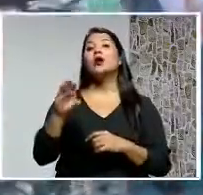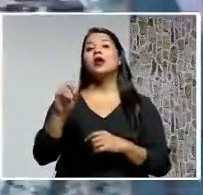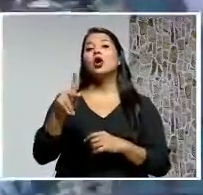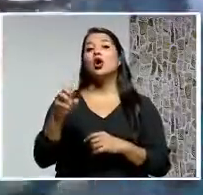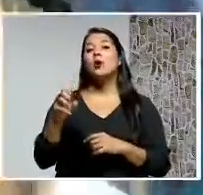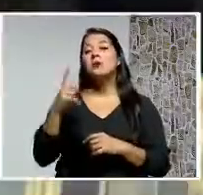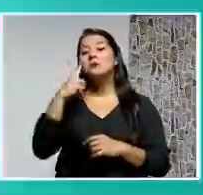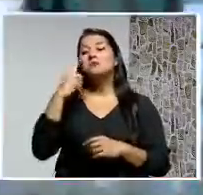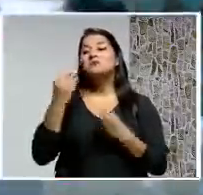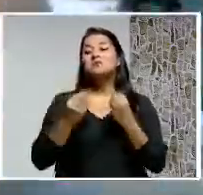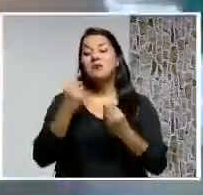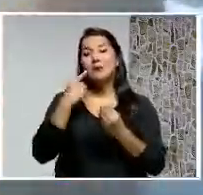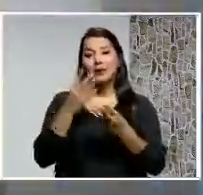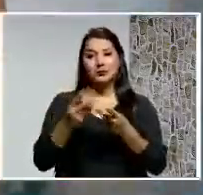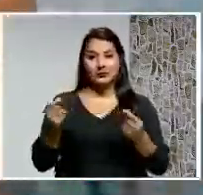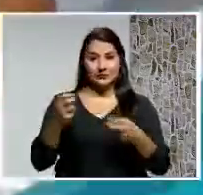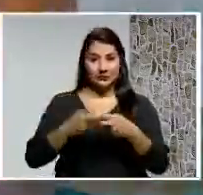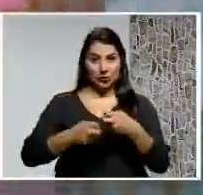el problema.